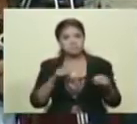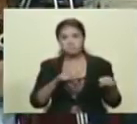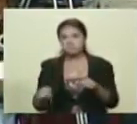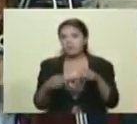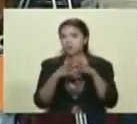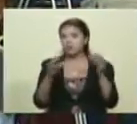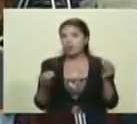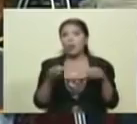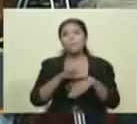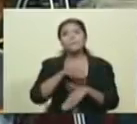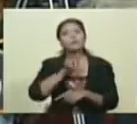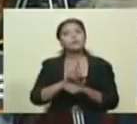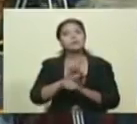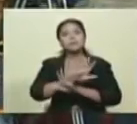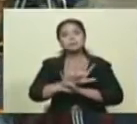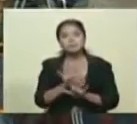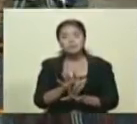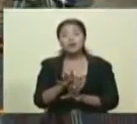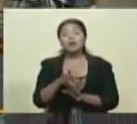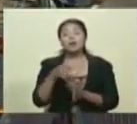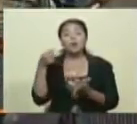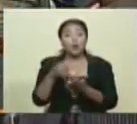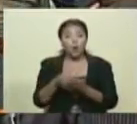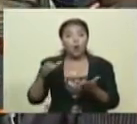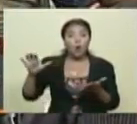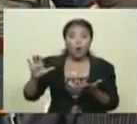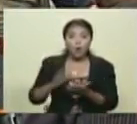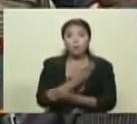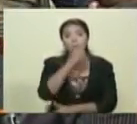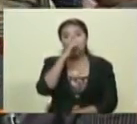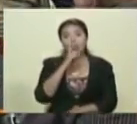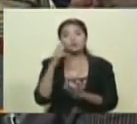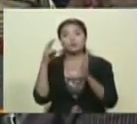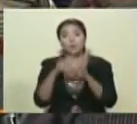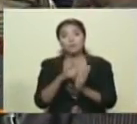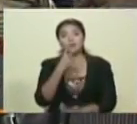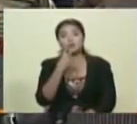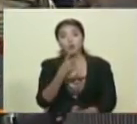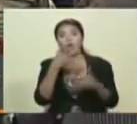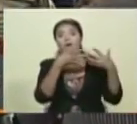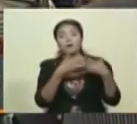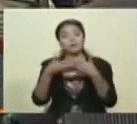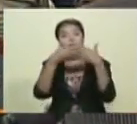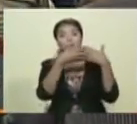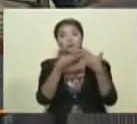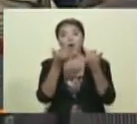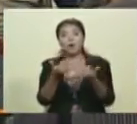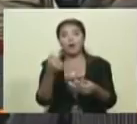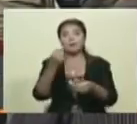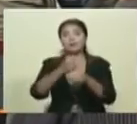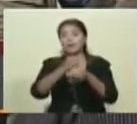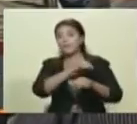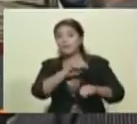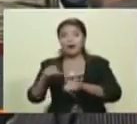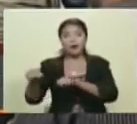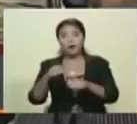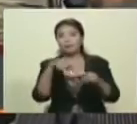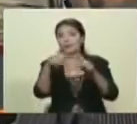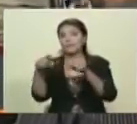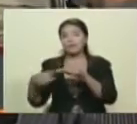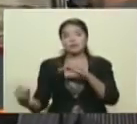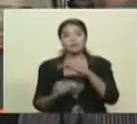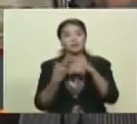Por una razón, los que dieron el golpe en el 2002 en Estados Unidos son los que están hoy gobernando buena parte de los organismos de